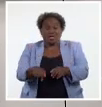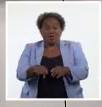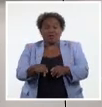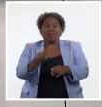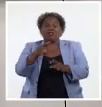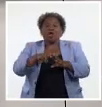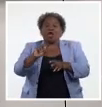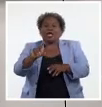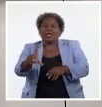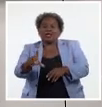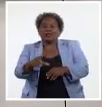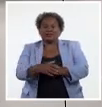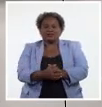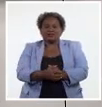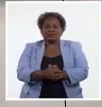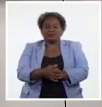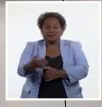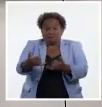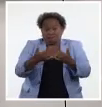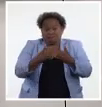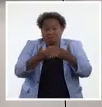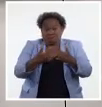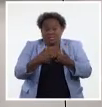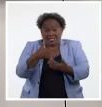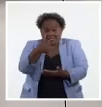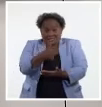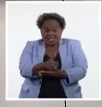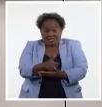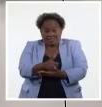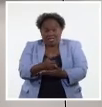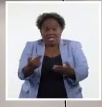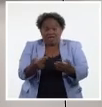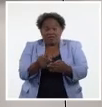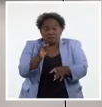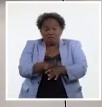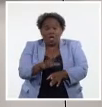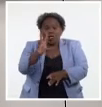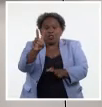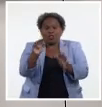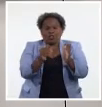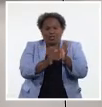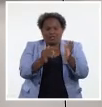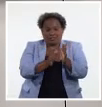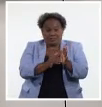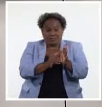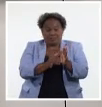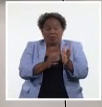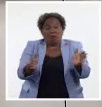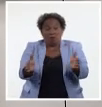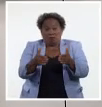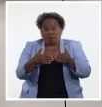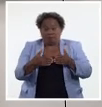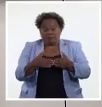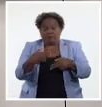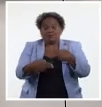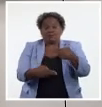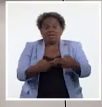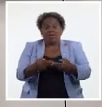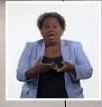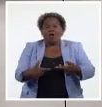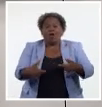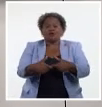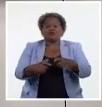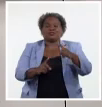ciudad de Holguín. Según nos informan desde la sede, el evento comenzará a las 2 de la tarde y una vez concluido el mismo se realizará el congresillo